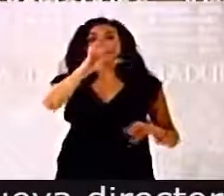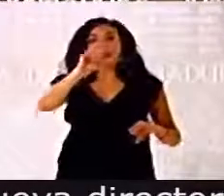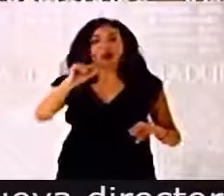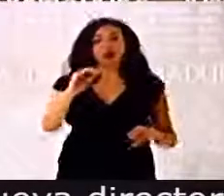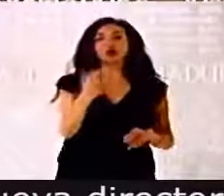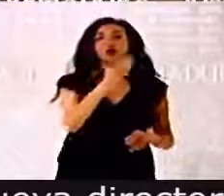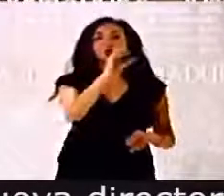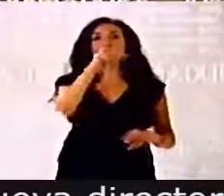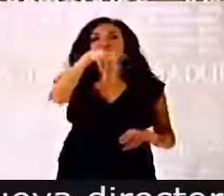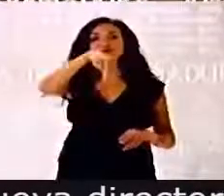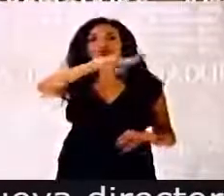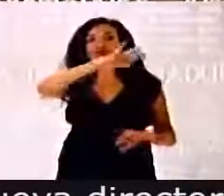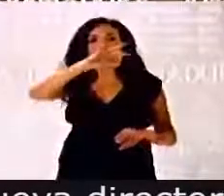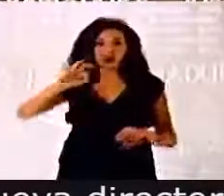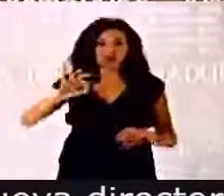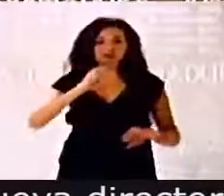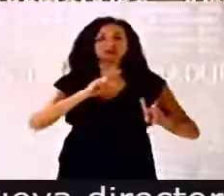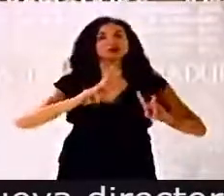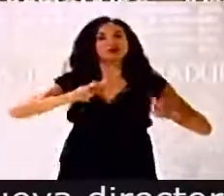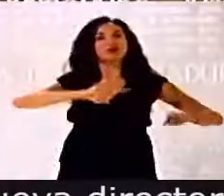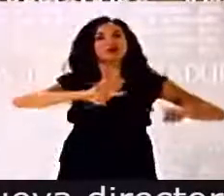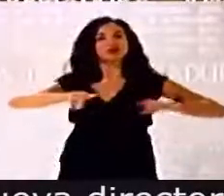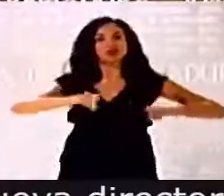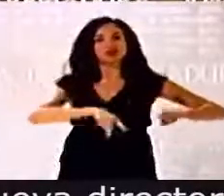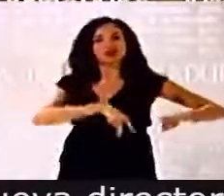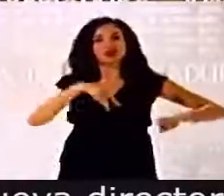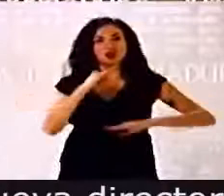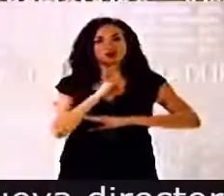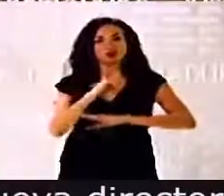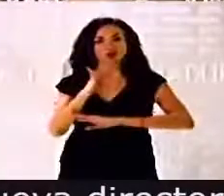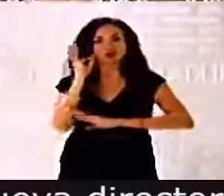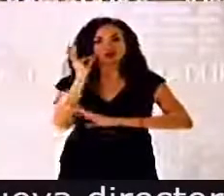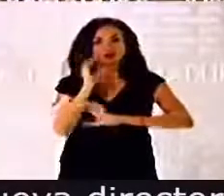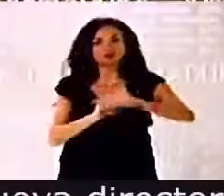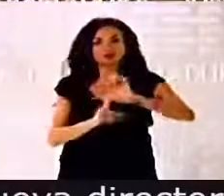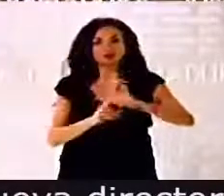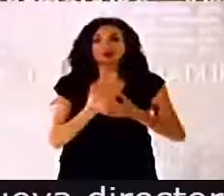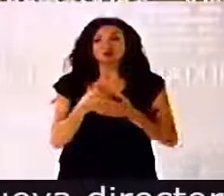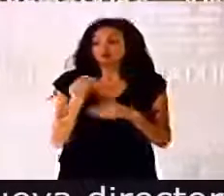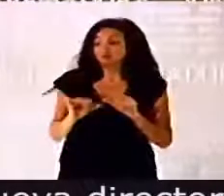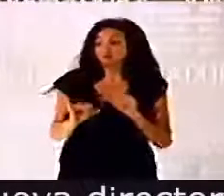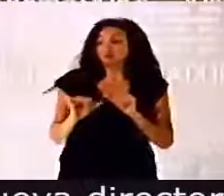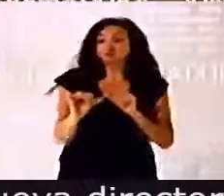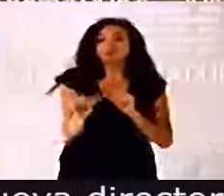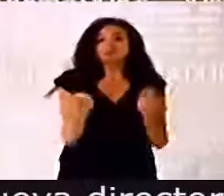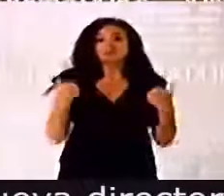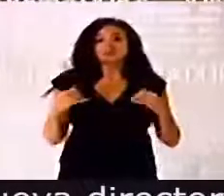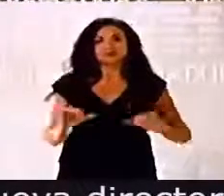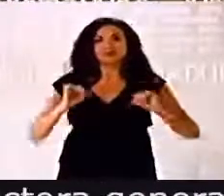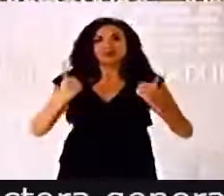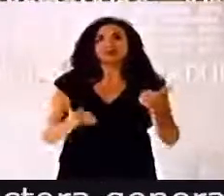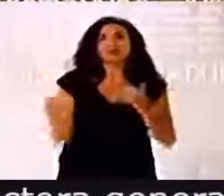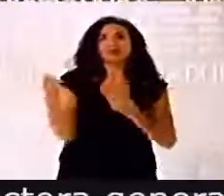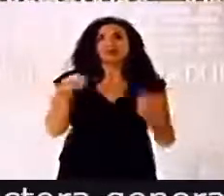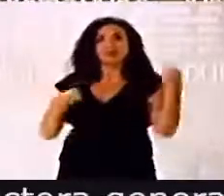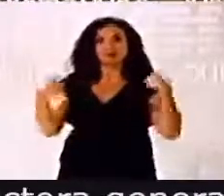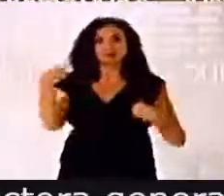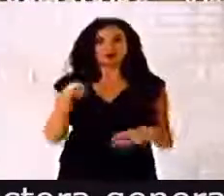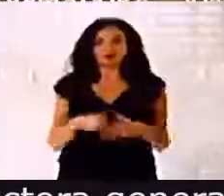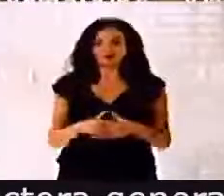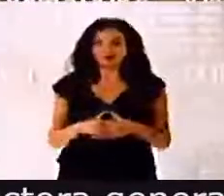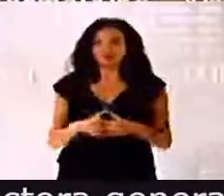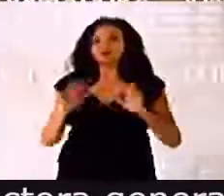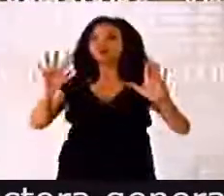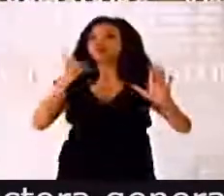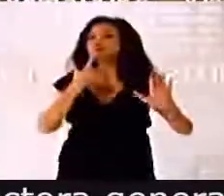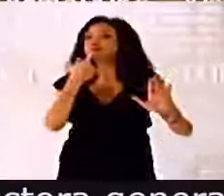Contreras Asturiano, como nueva directora general del Instituto de la Mujer de Extremadura. Y a partir de este momento comenzamos con las preguntas. Les